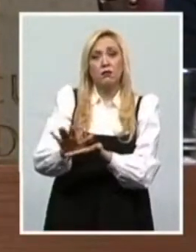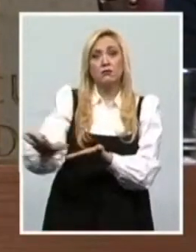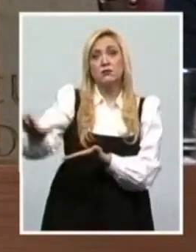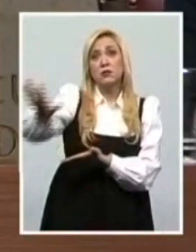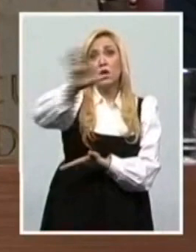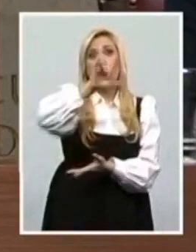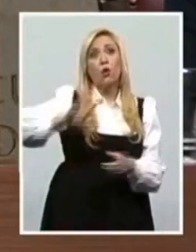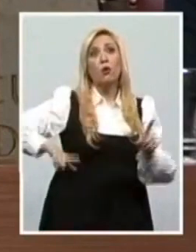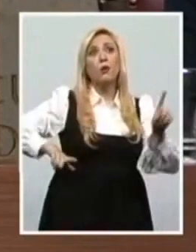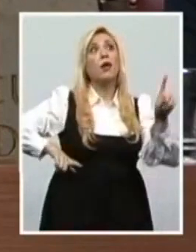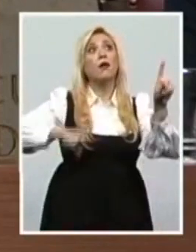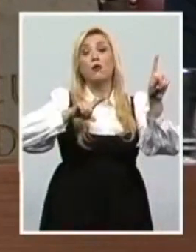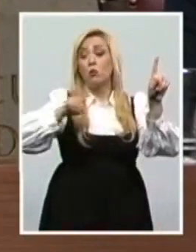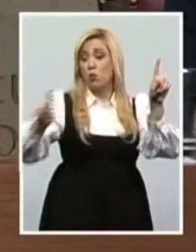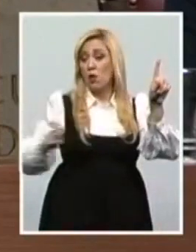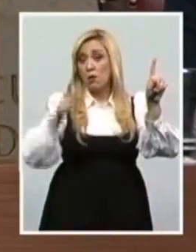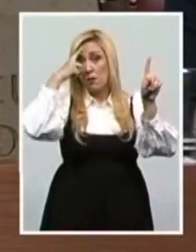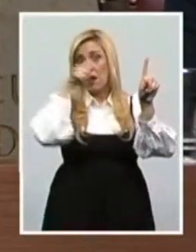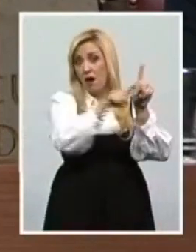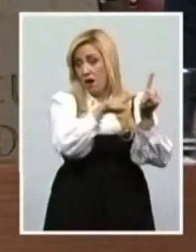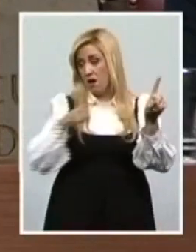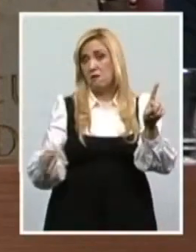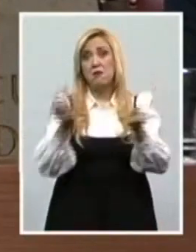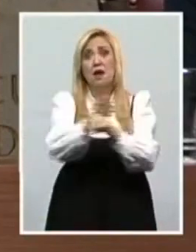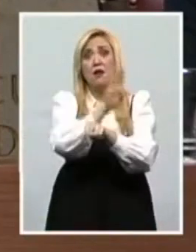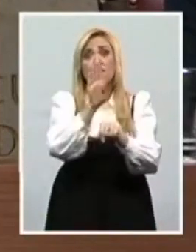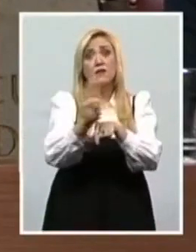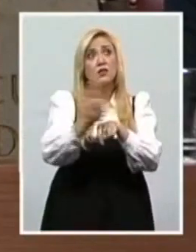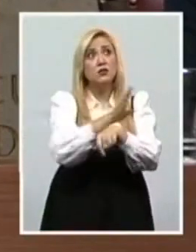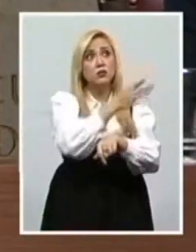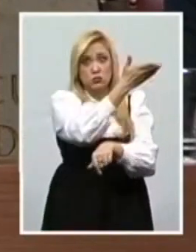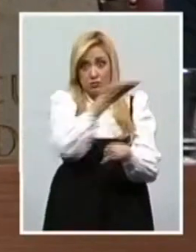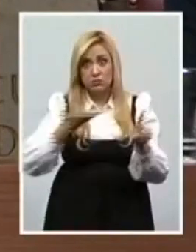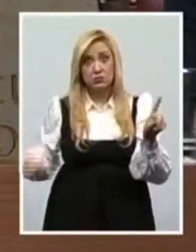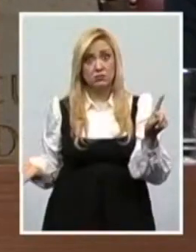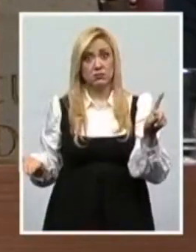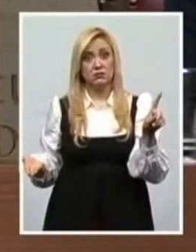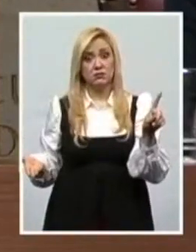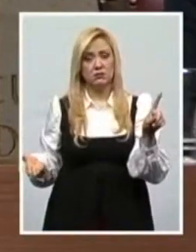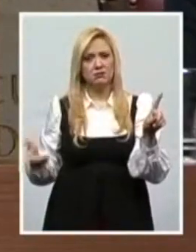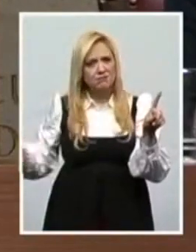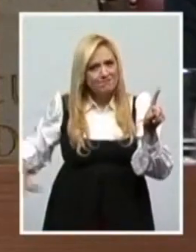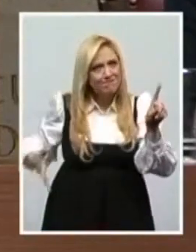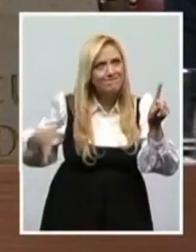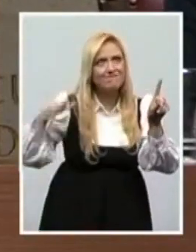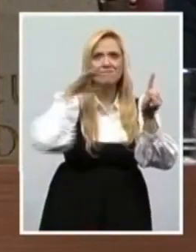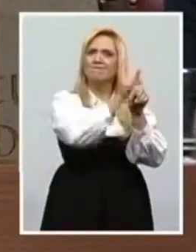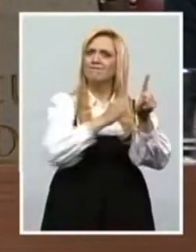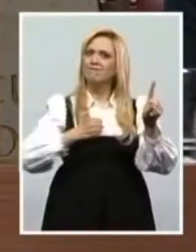dimana del pueblo y es para beneficio de este. Noticias TVT.